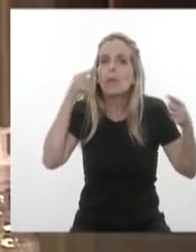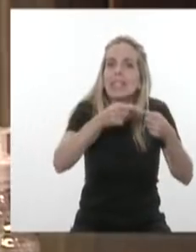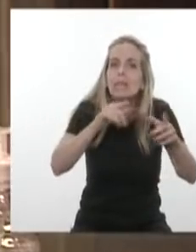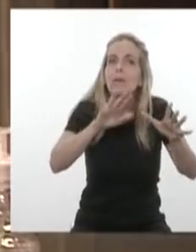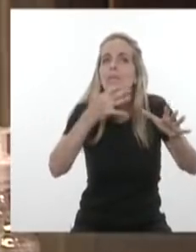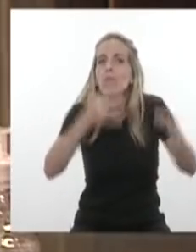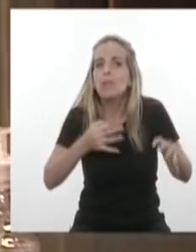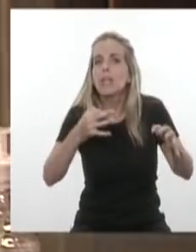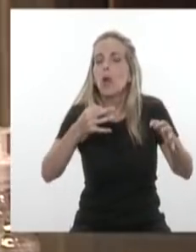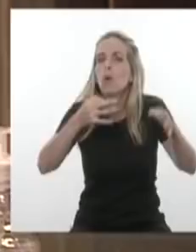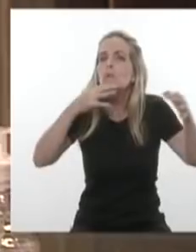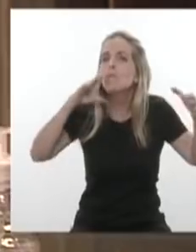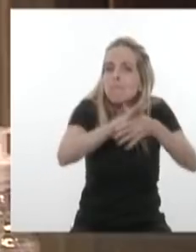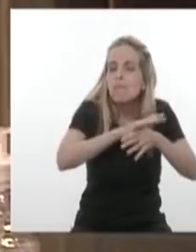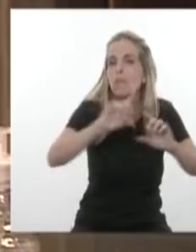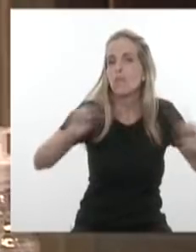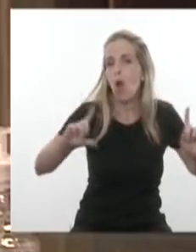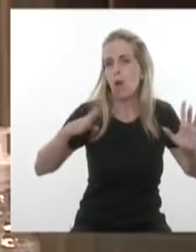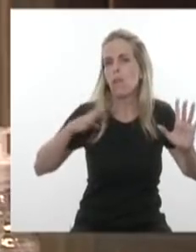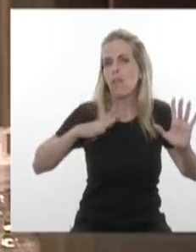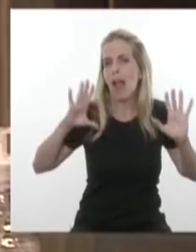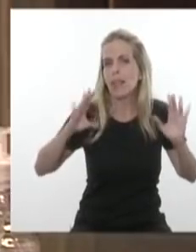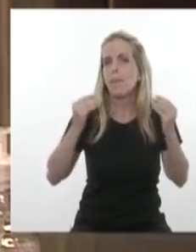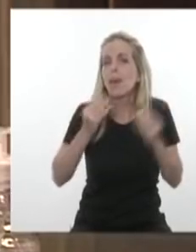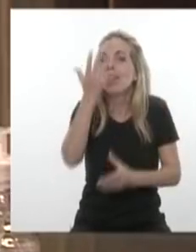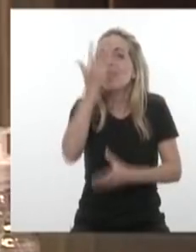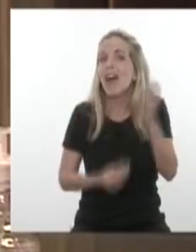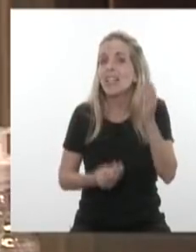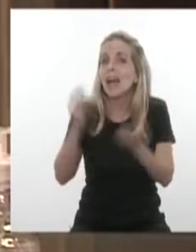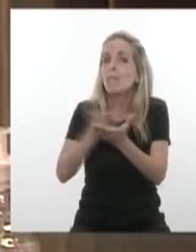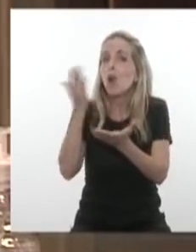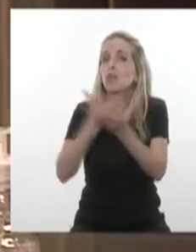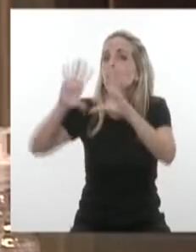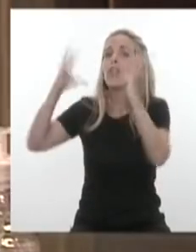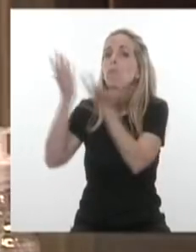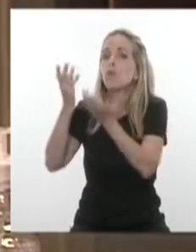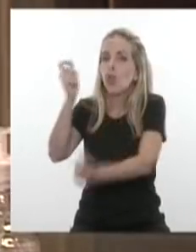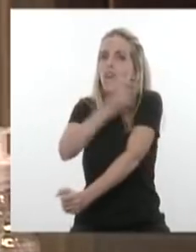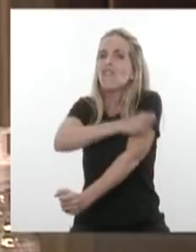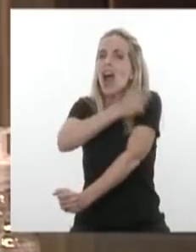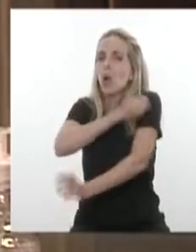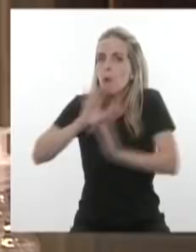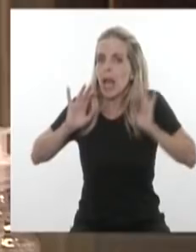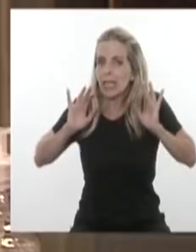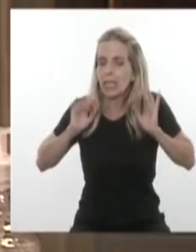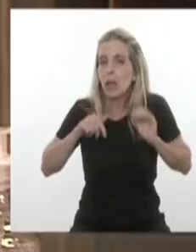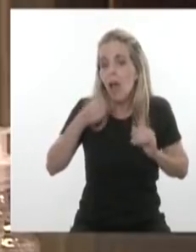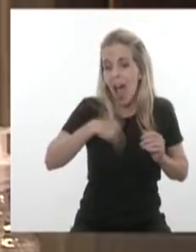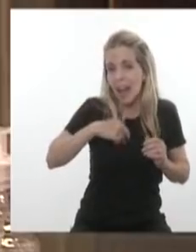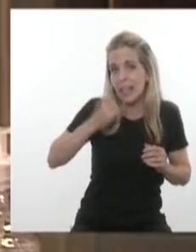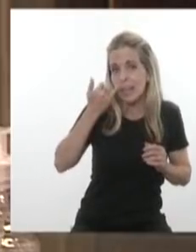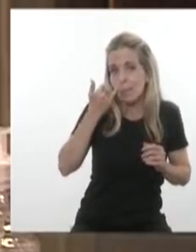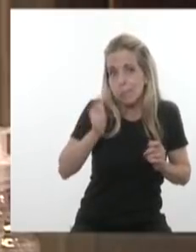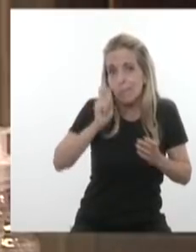porque hay mil acción global en la producción de vacunas nosotros hemos firmado contratos para